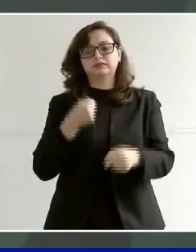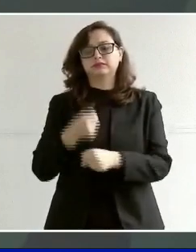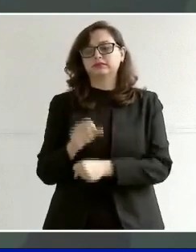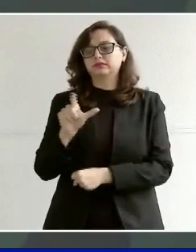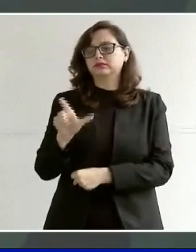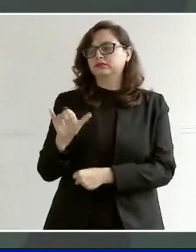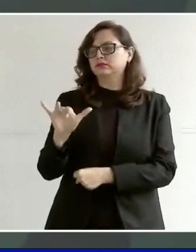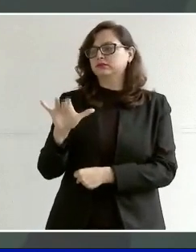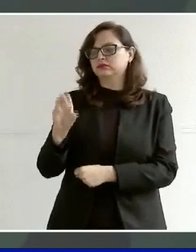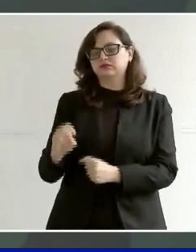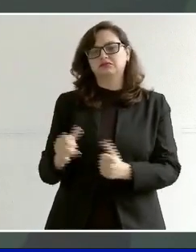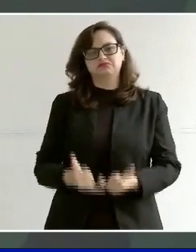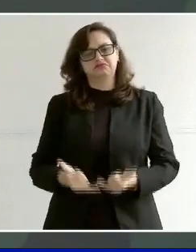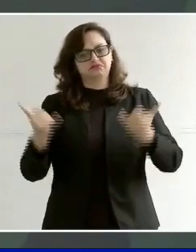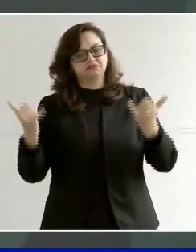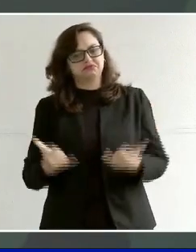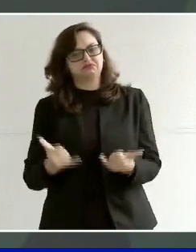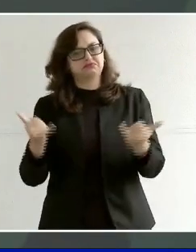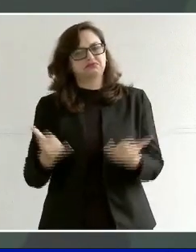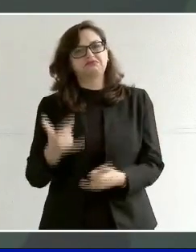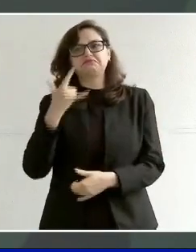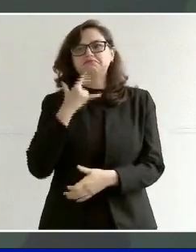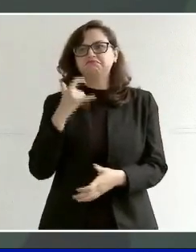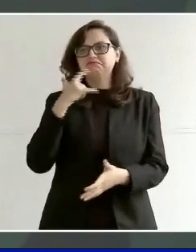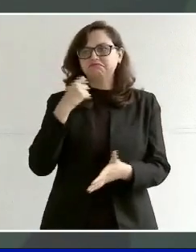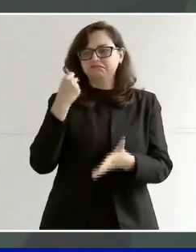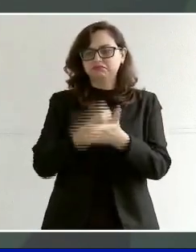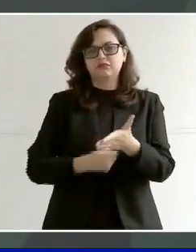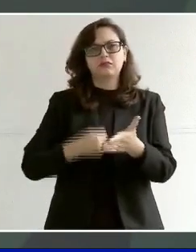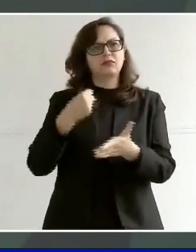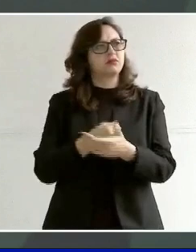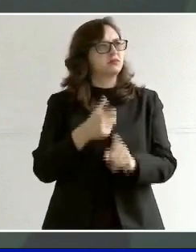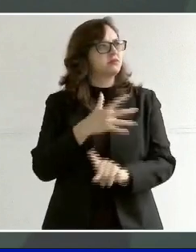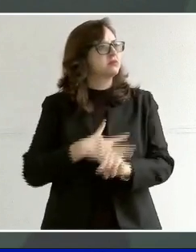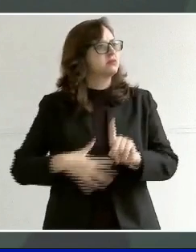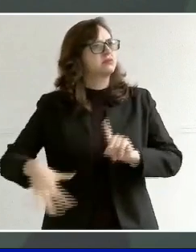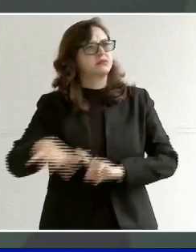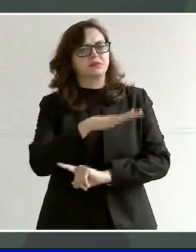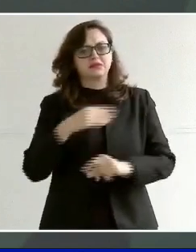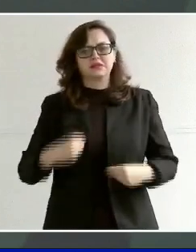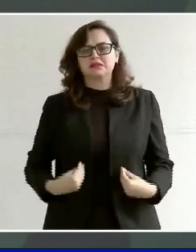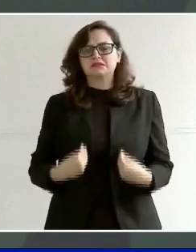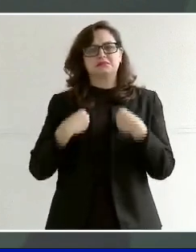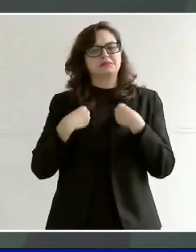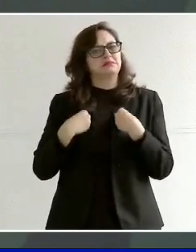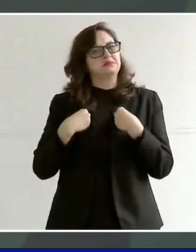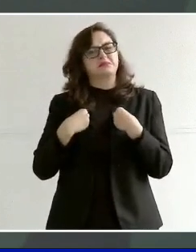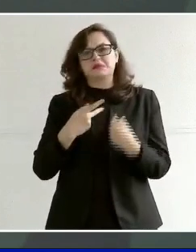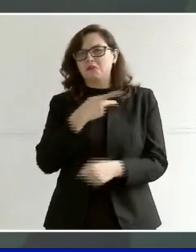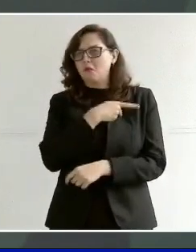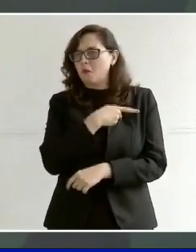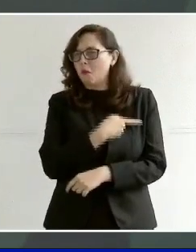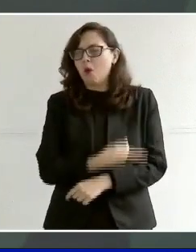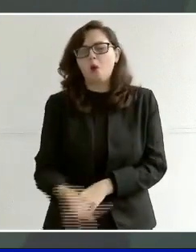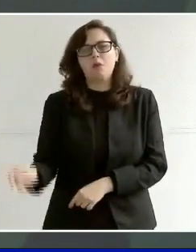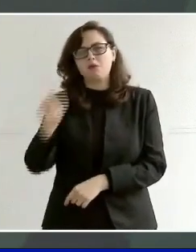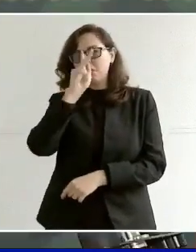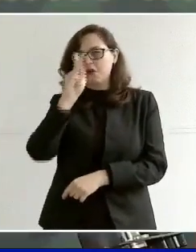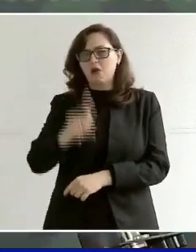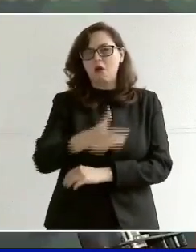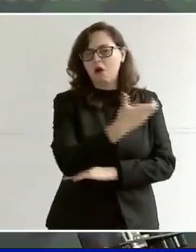rebelión y lucha por la transformación de las condiciones de vida, la opresión y la miseria de los